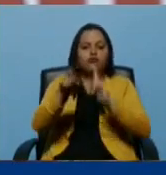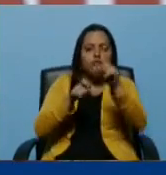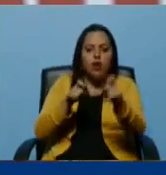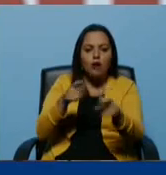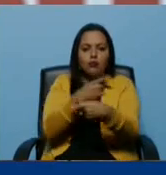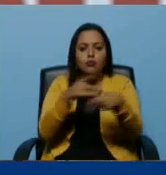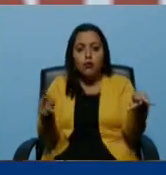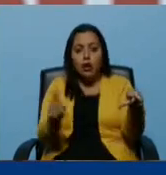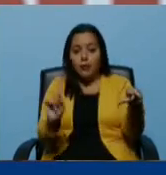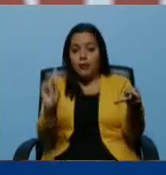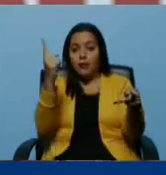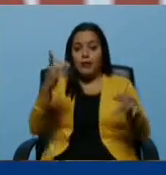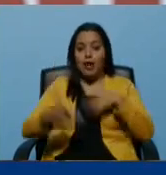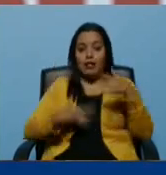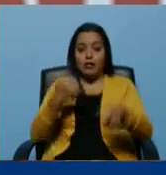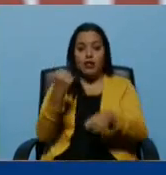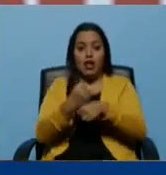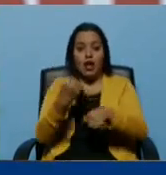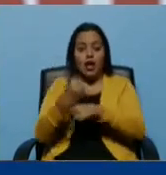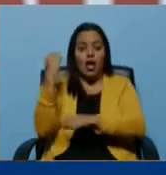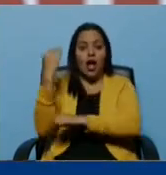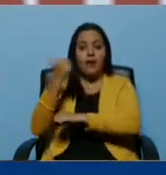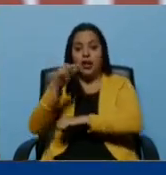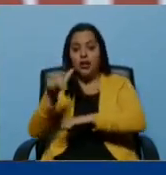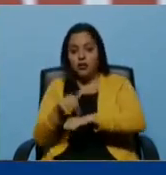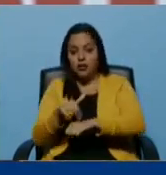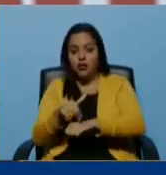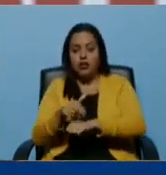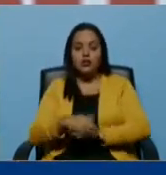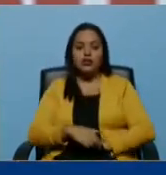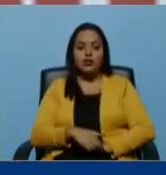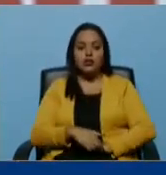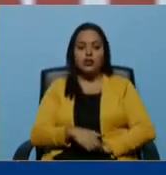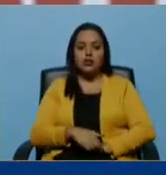Asamblea Nacional de consulta, recibimos